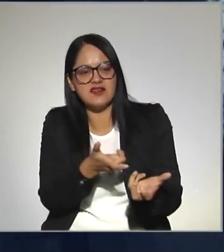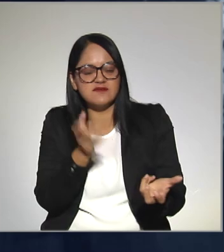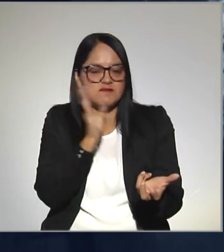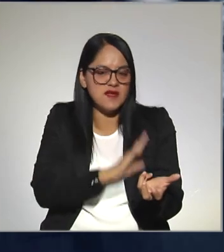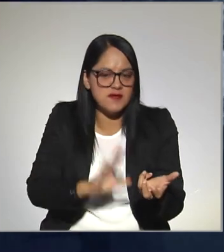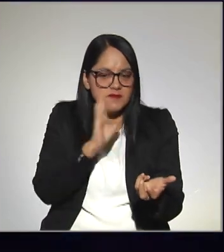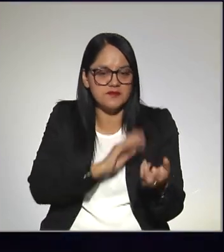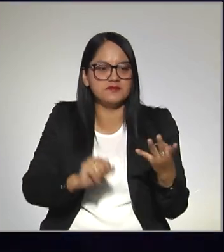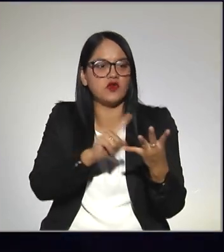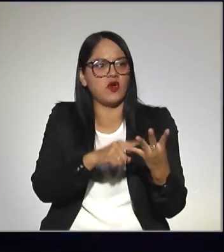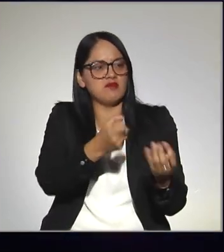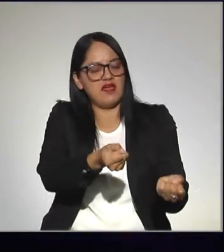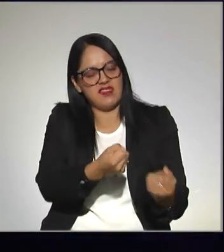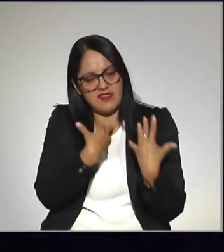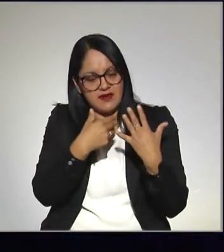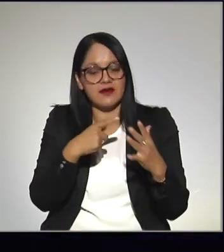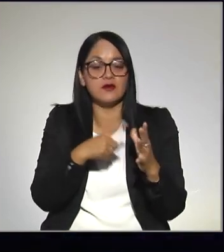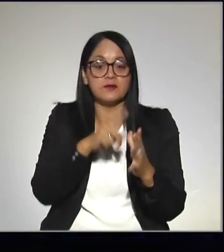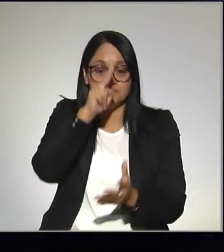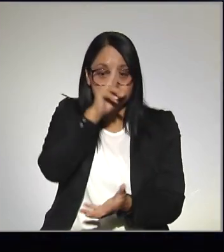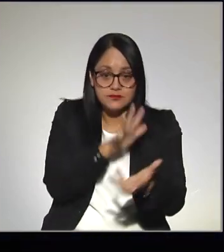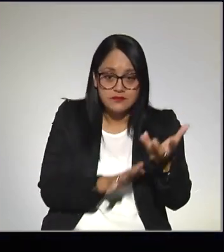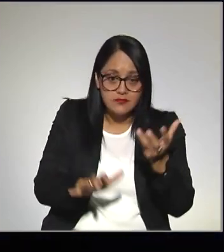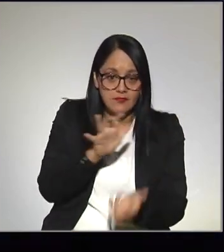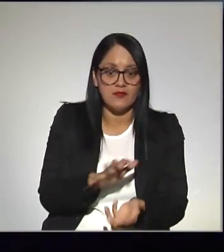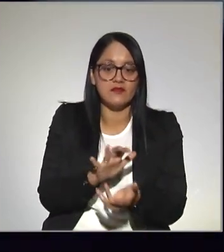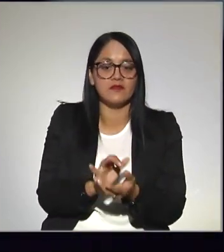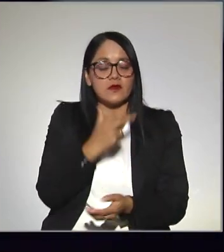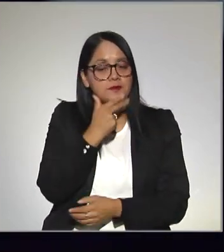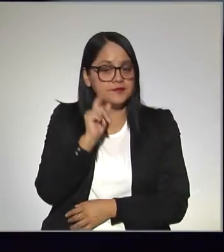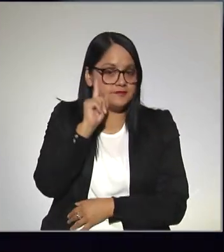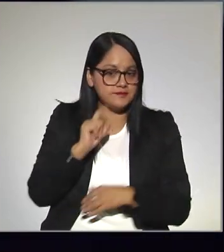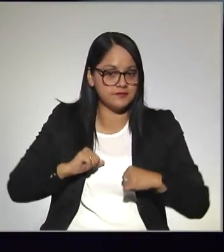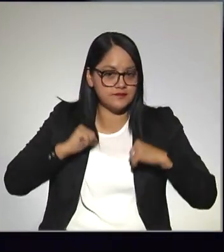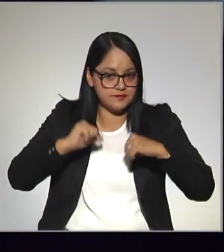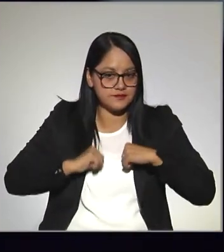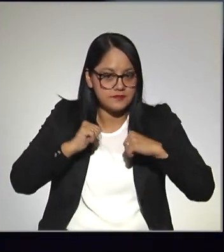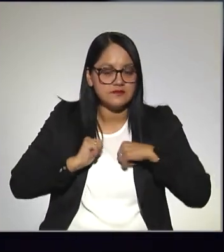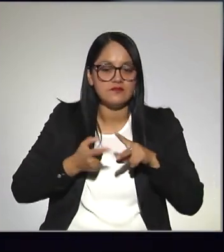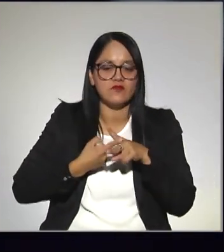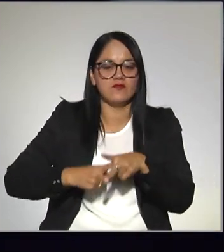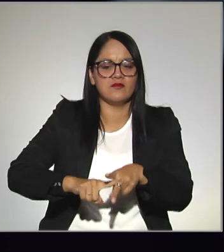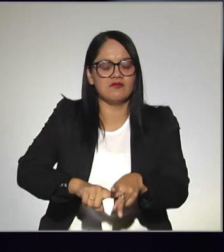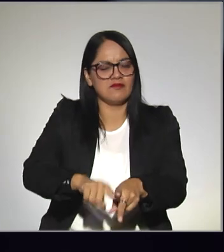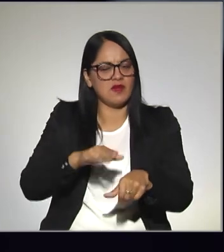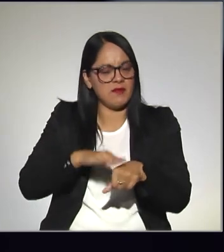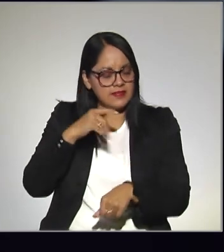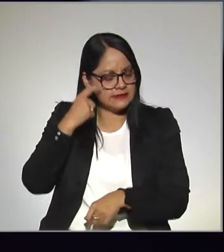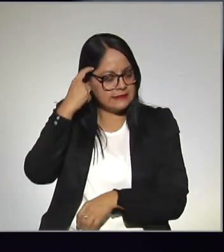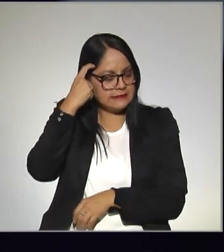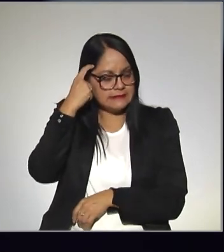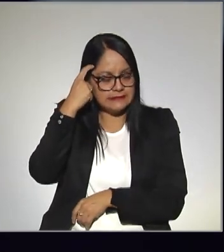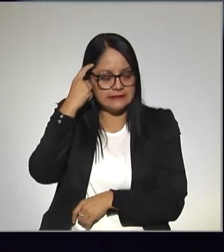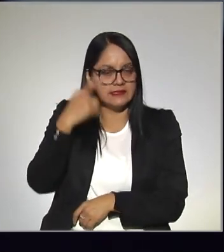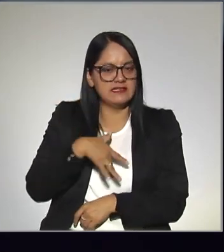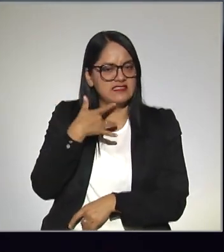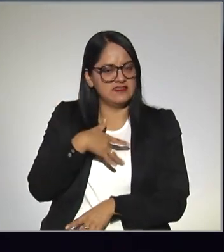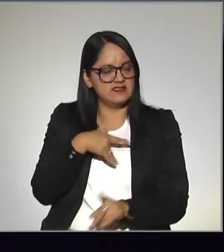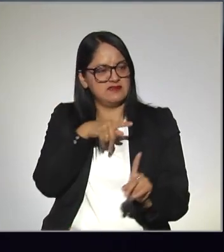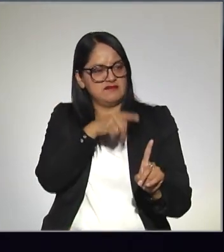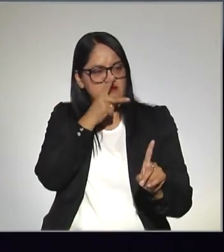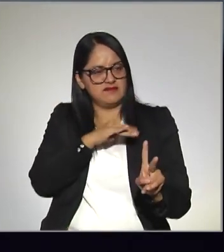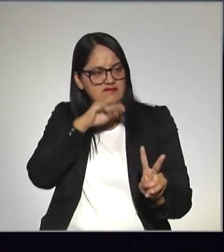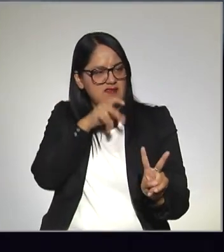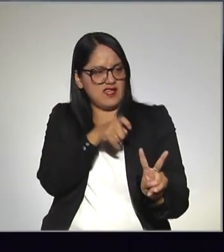o episodios de violencia. Las y los adolescentes empiezan a ser más conscientes de ciertas actitudes de